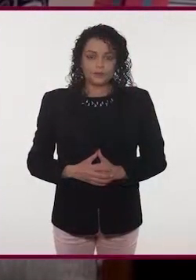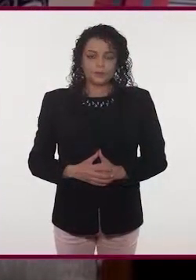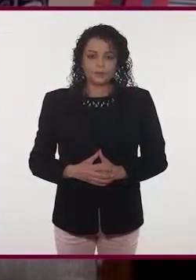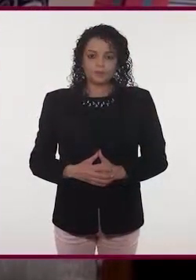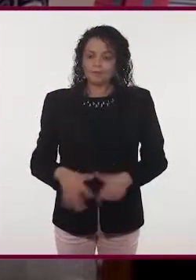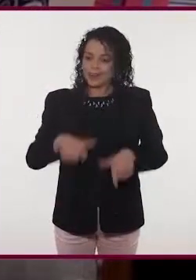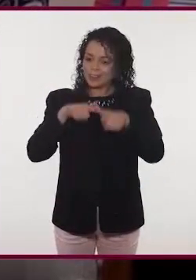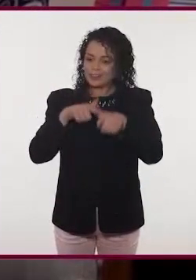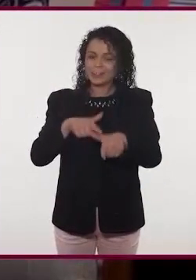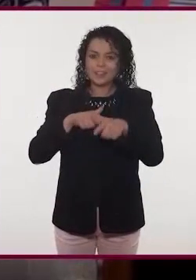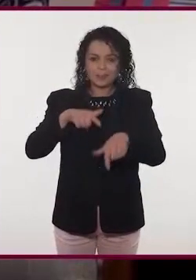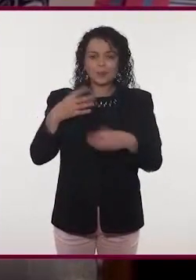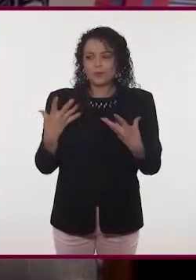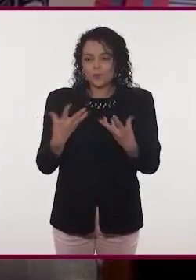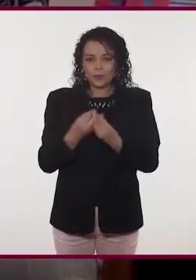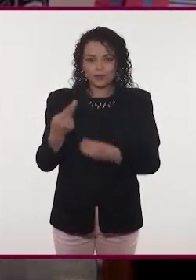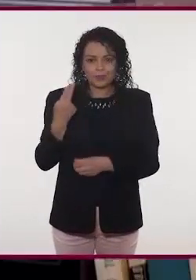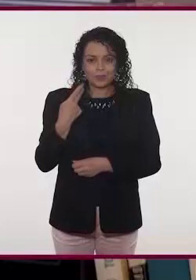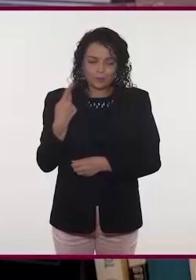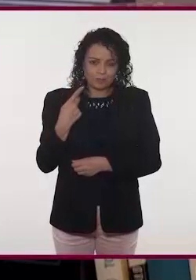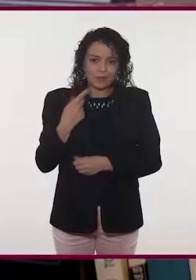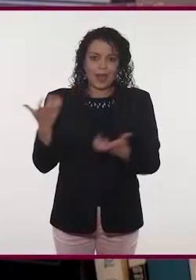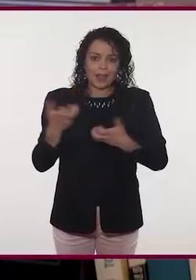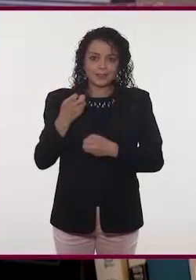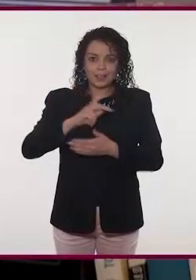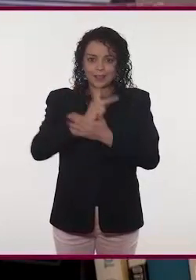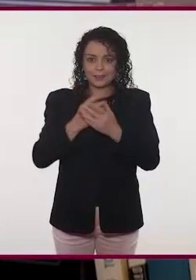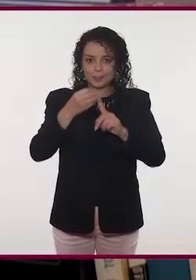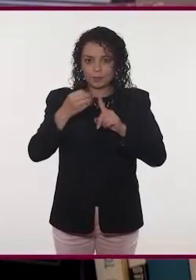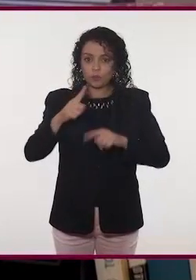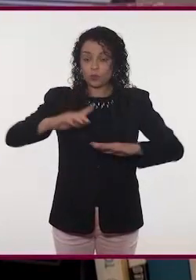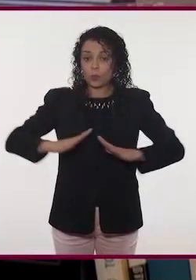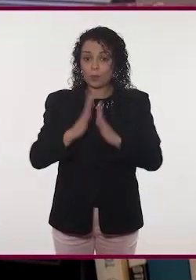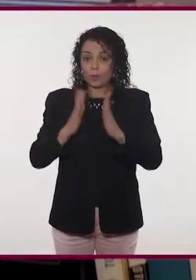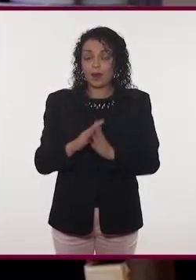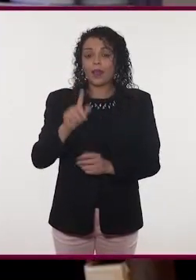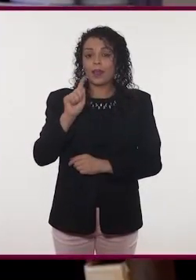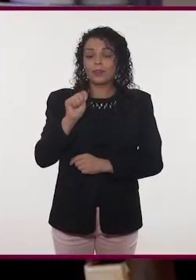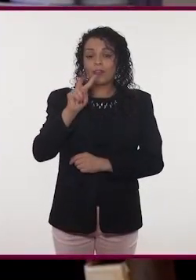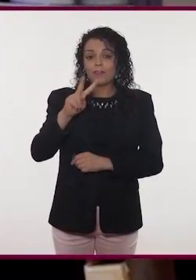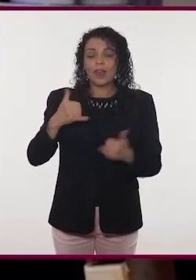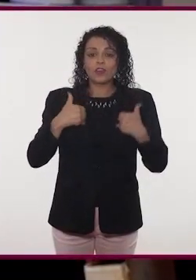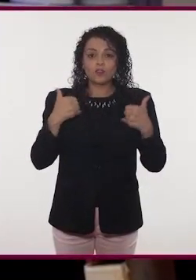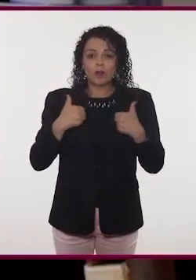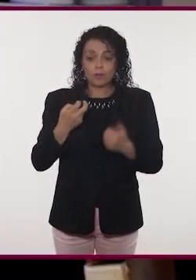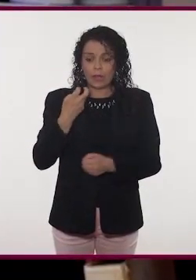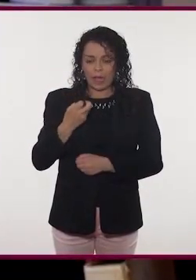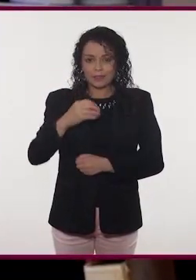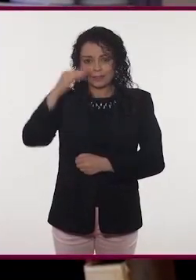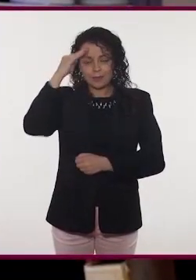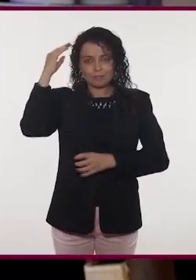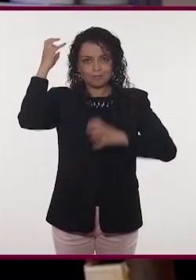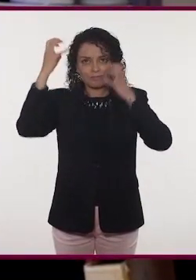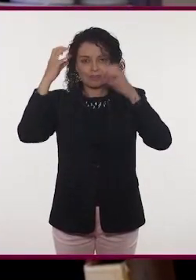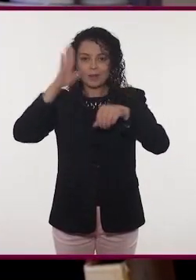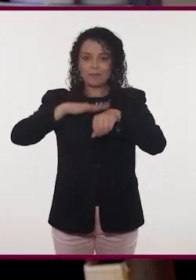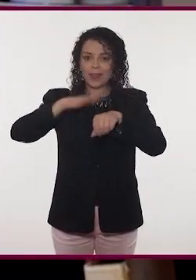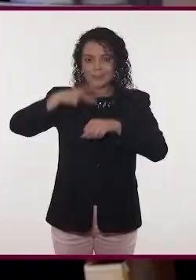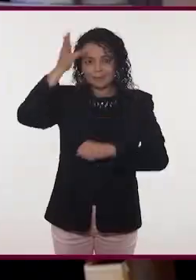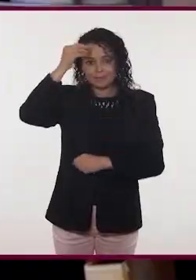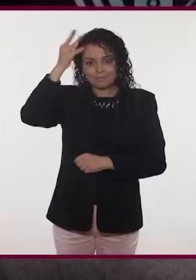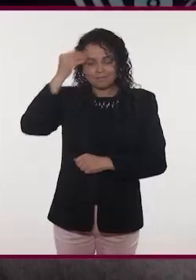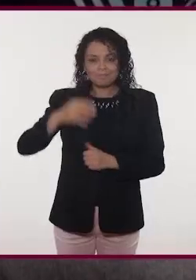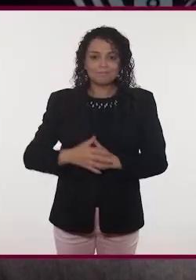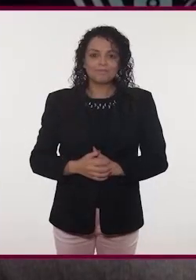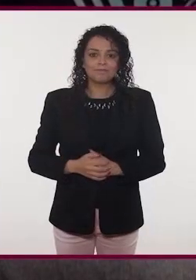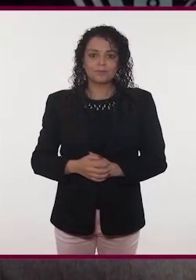Sigamos haciendo este programa juntos. Participa con Jóvenes en TV, un espacio de reflexión y construcción de